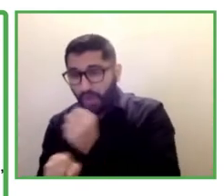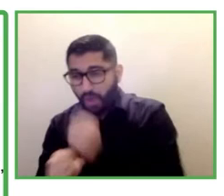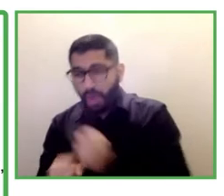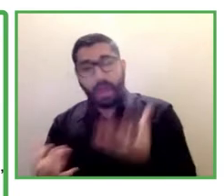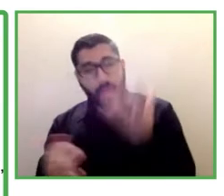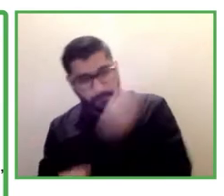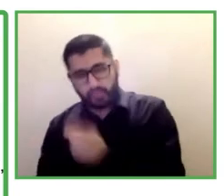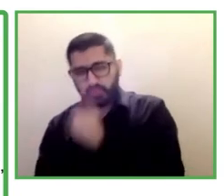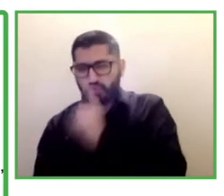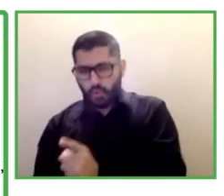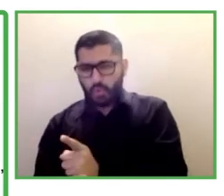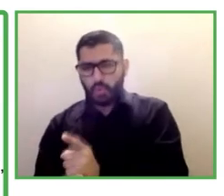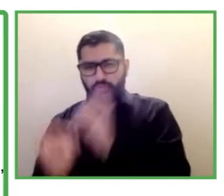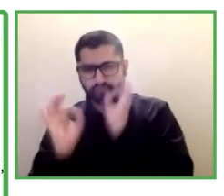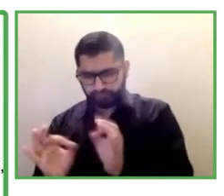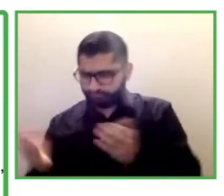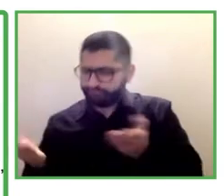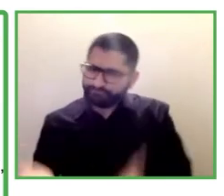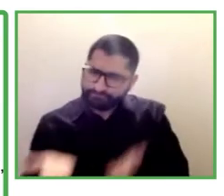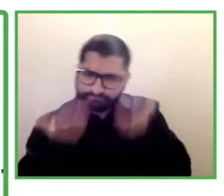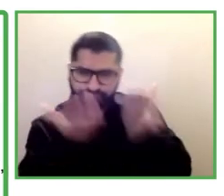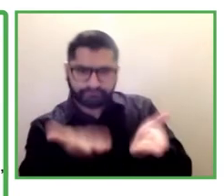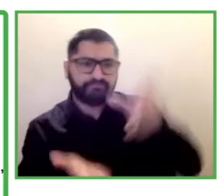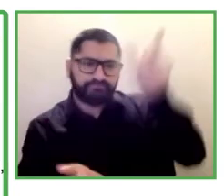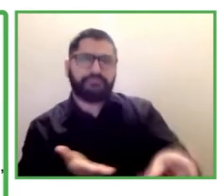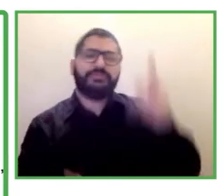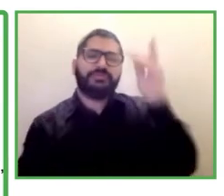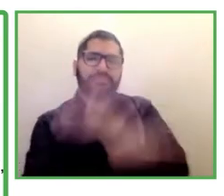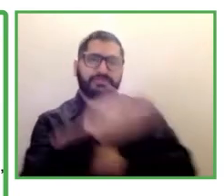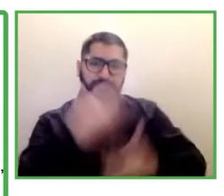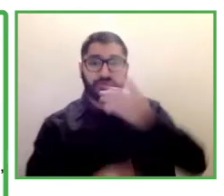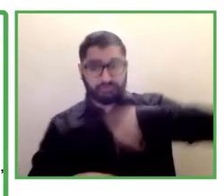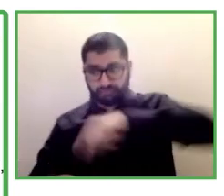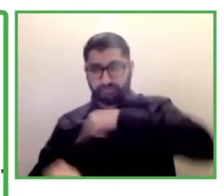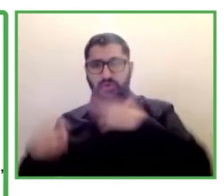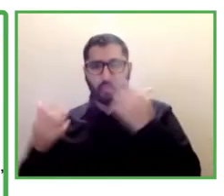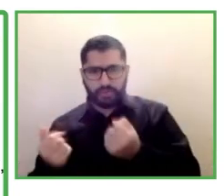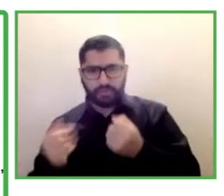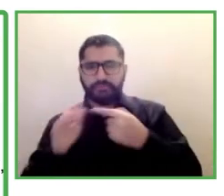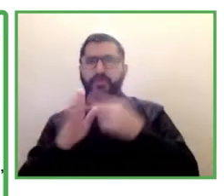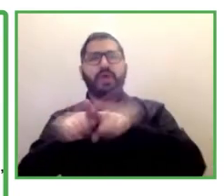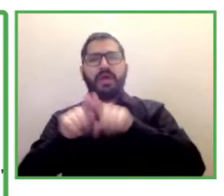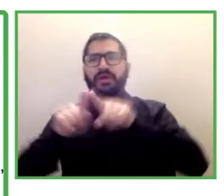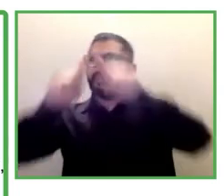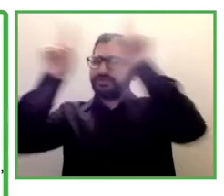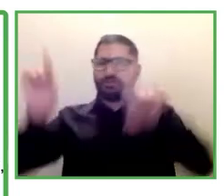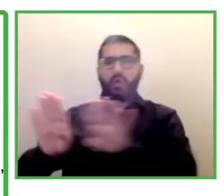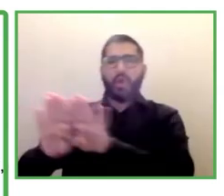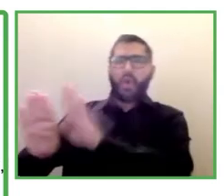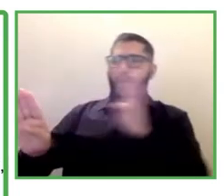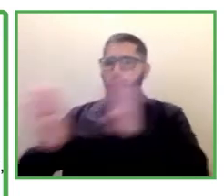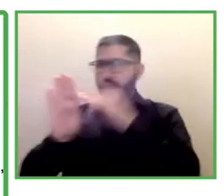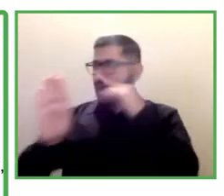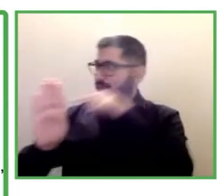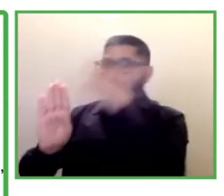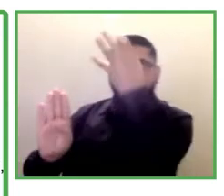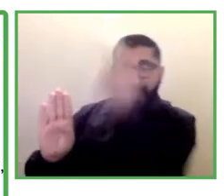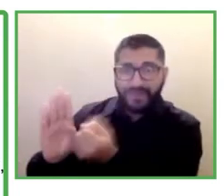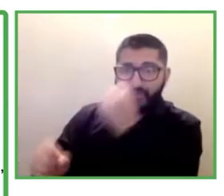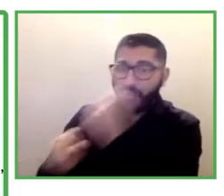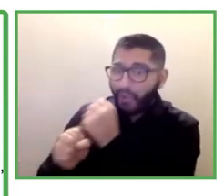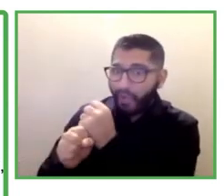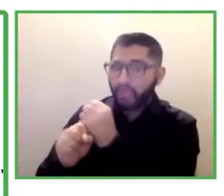encontramos una puerta que logramos abrir con una organización que se llamaba ODIN, que tiene que ver con